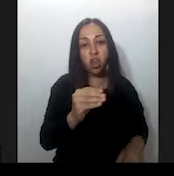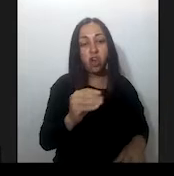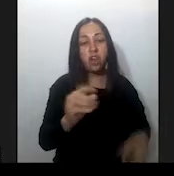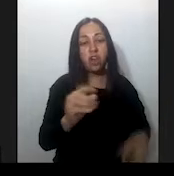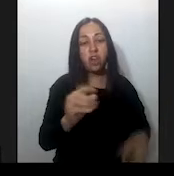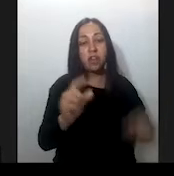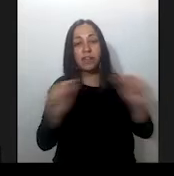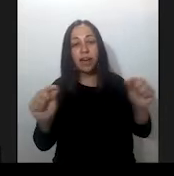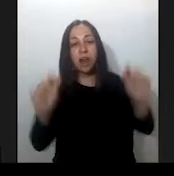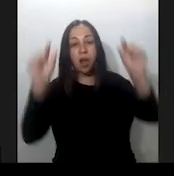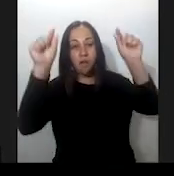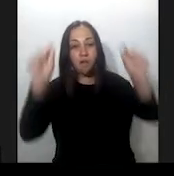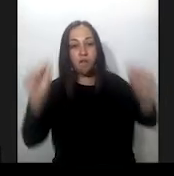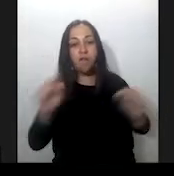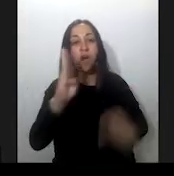los bordes.